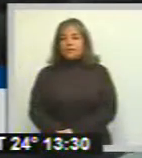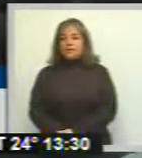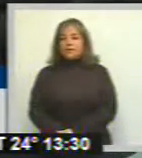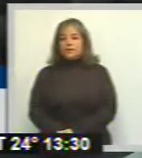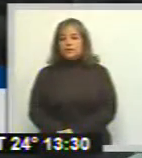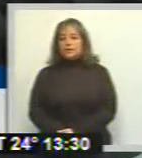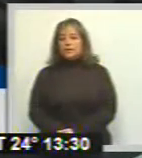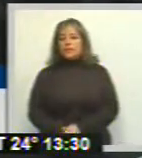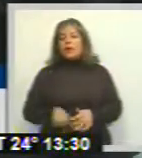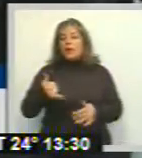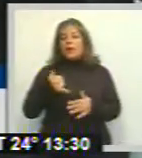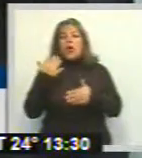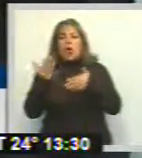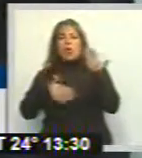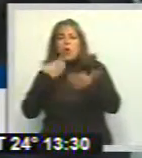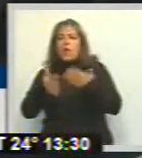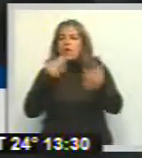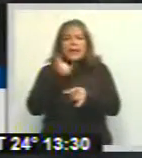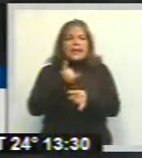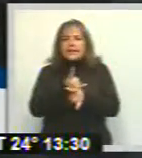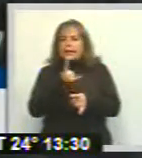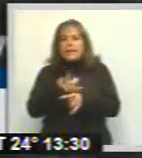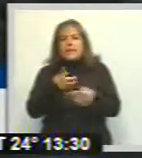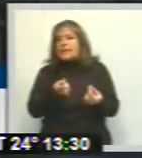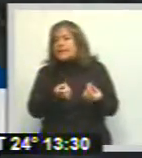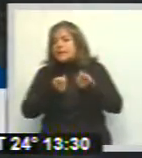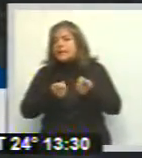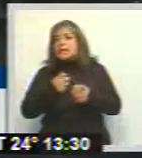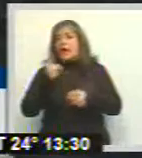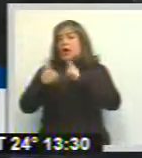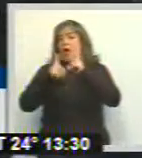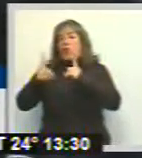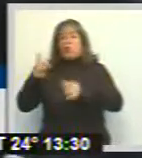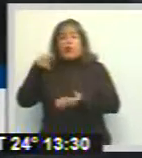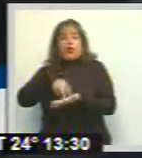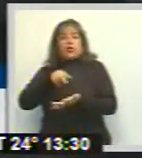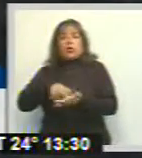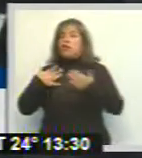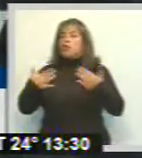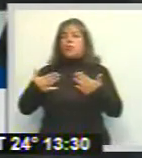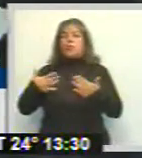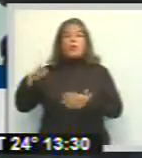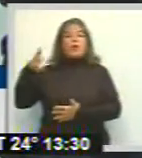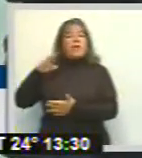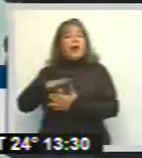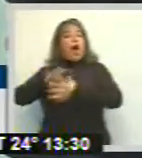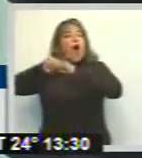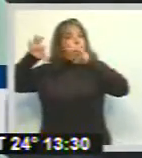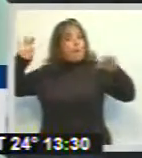tener jugadores de élite en todos los deportes, que siempre hace un salteño, que algún salteño llegue a las Olimpiadas. Es un proyecto ambicioso, un